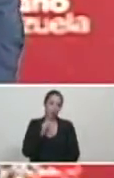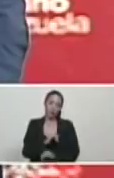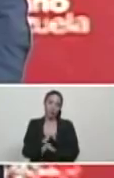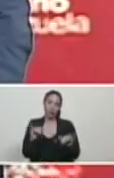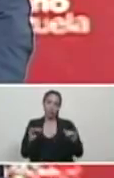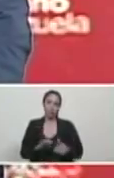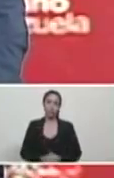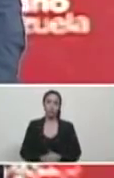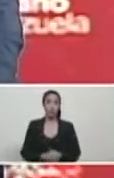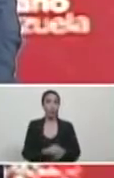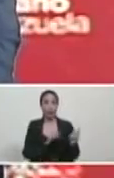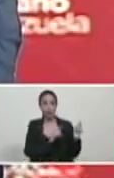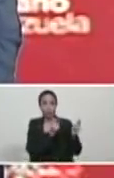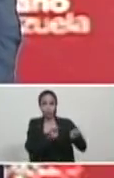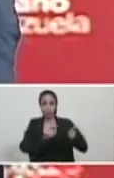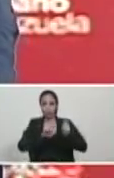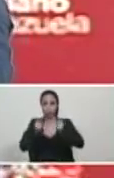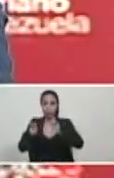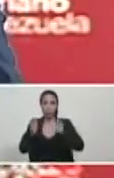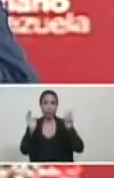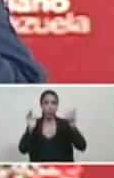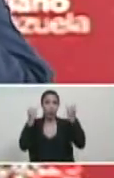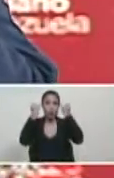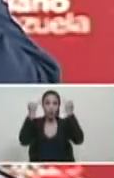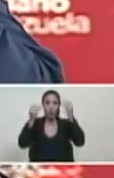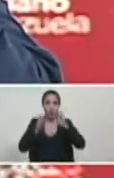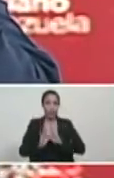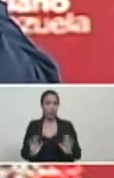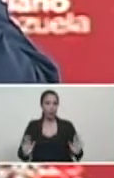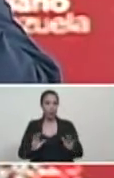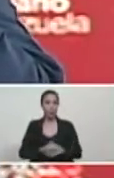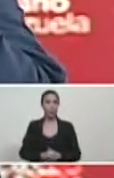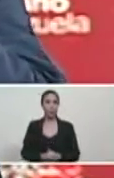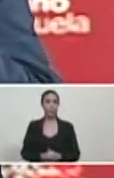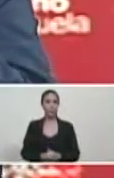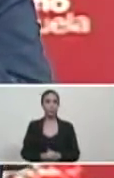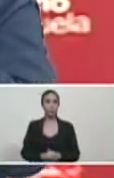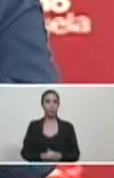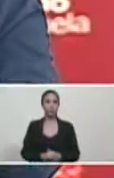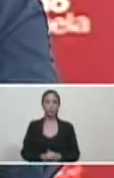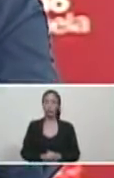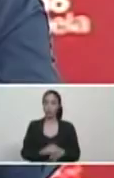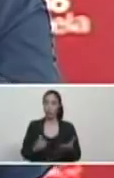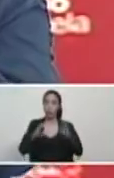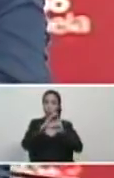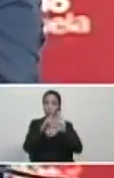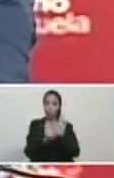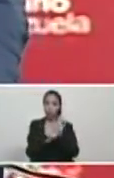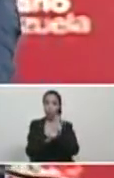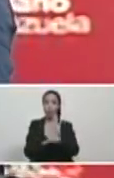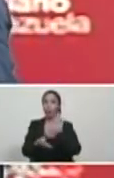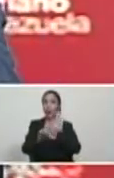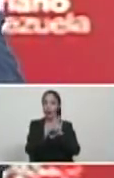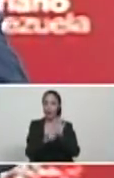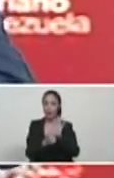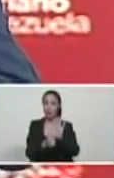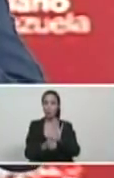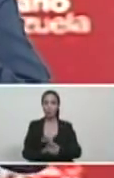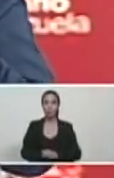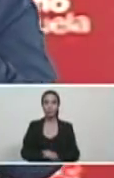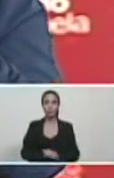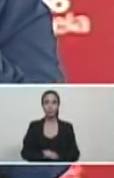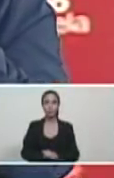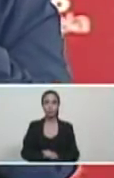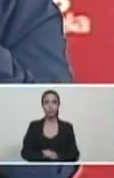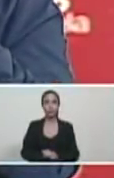que cada quien, bajo un elemento inclusive, presidente, que hay que decirlo, constitucional. Porque cuando nosotros, usted está hoy